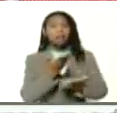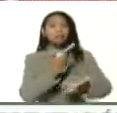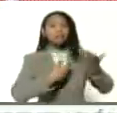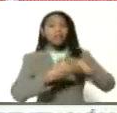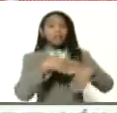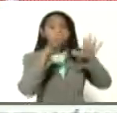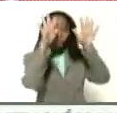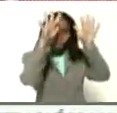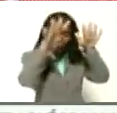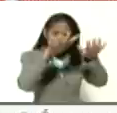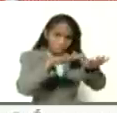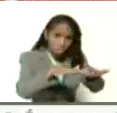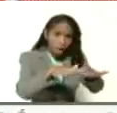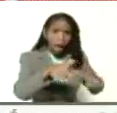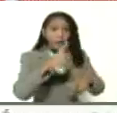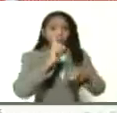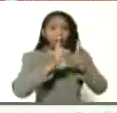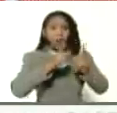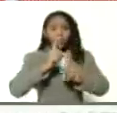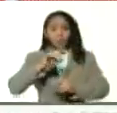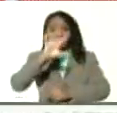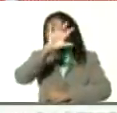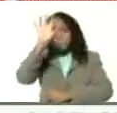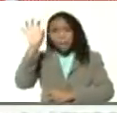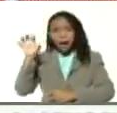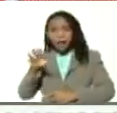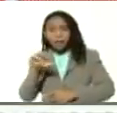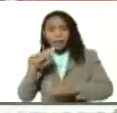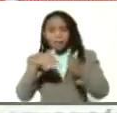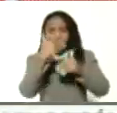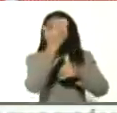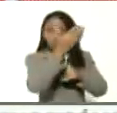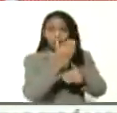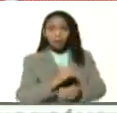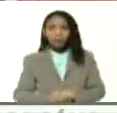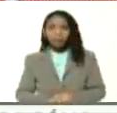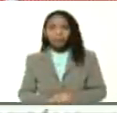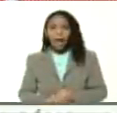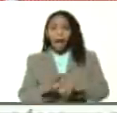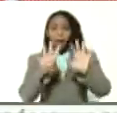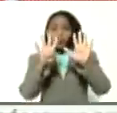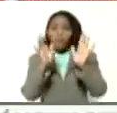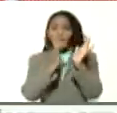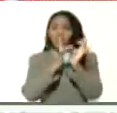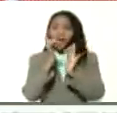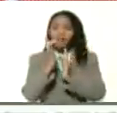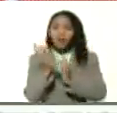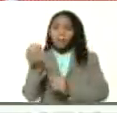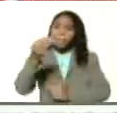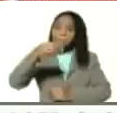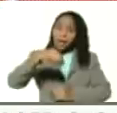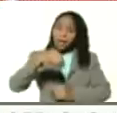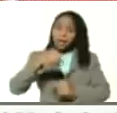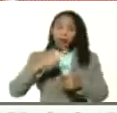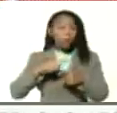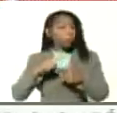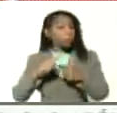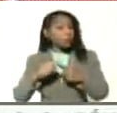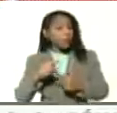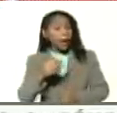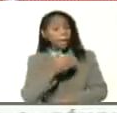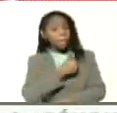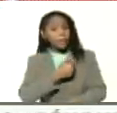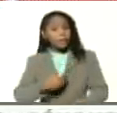de naciones y potencias extranjeras. El 9 de abril, además, el para entonces